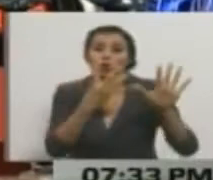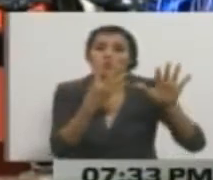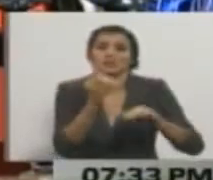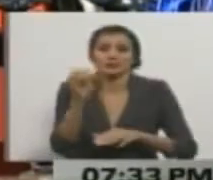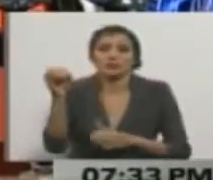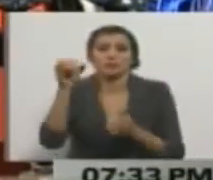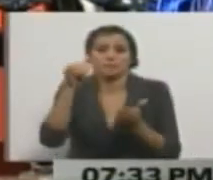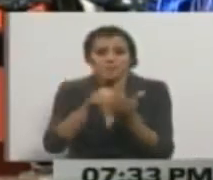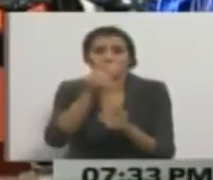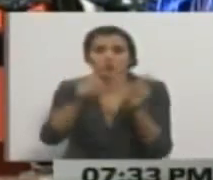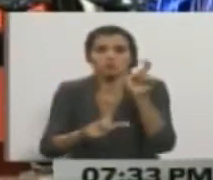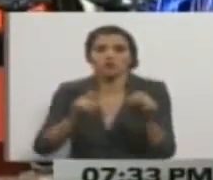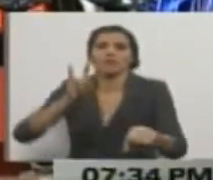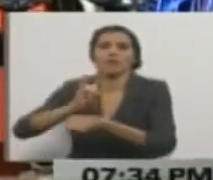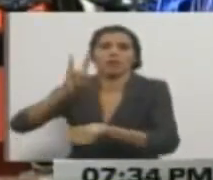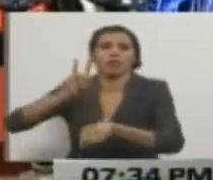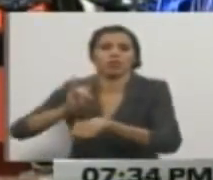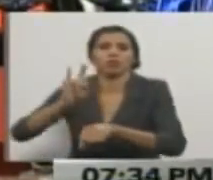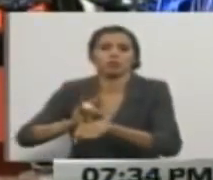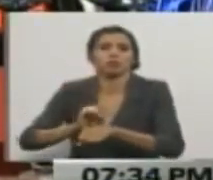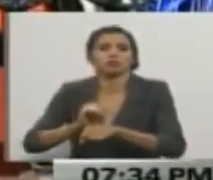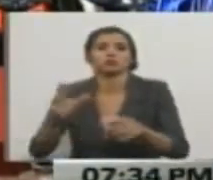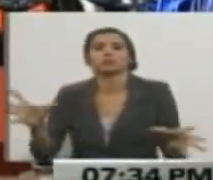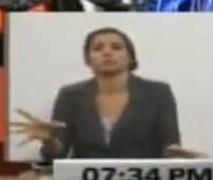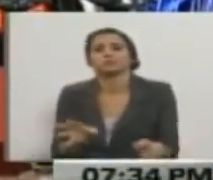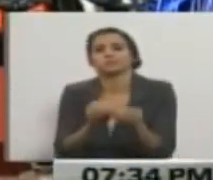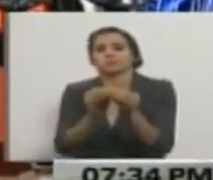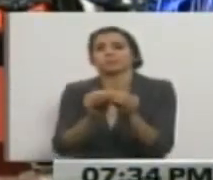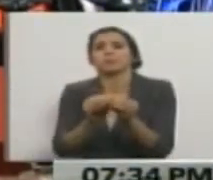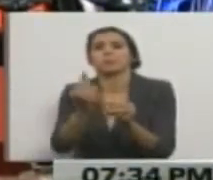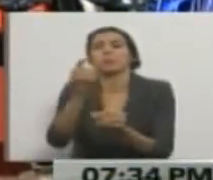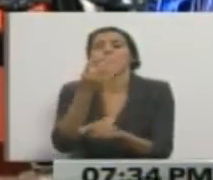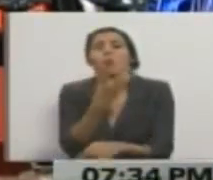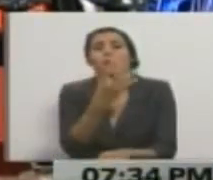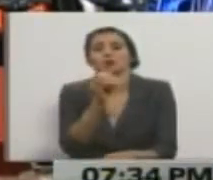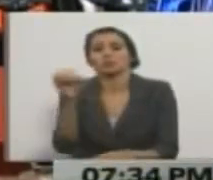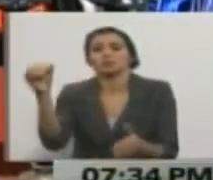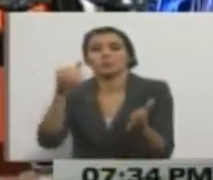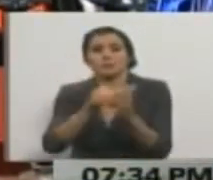Y aparecieron por ahí 400.000. De esas 400.000 todavía hubo unos con novedad.